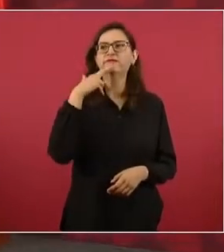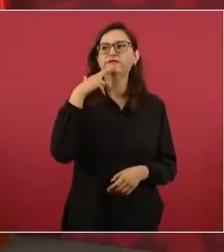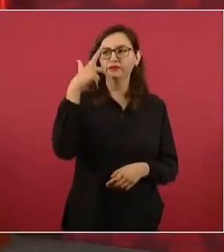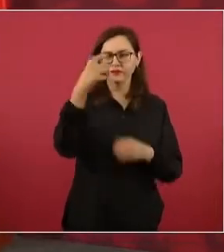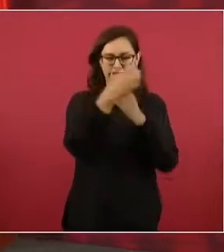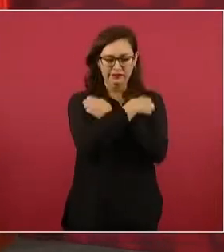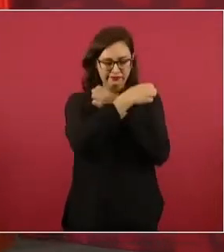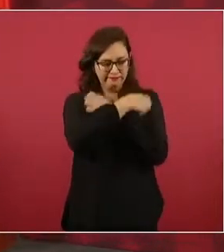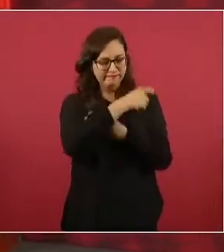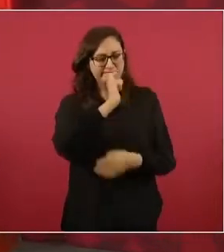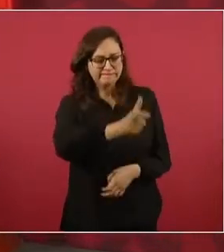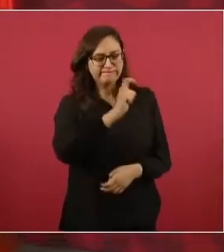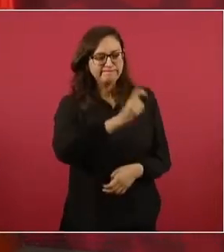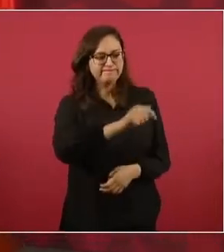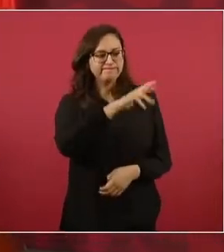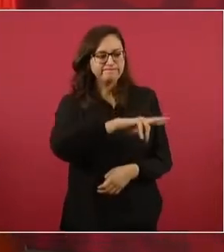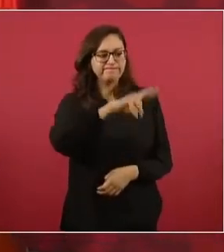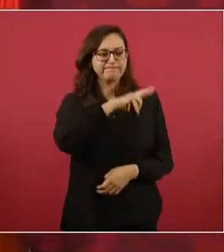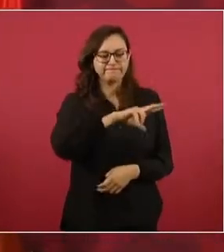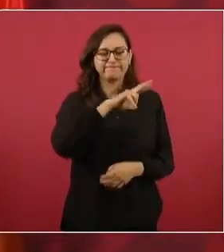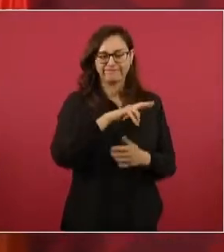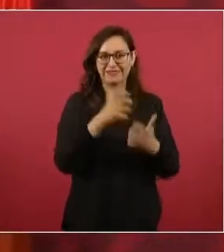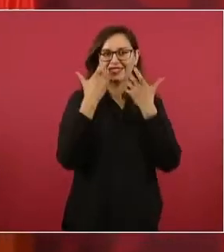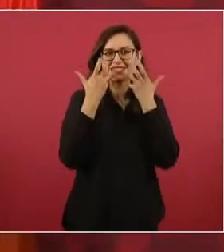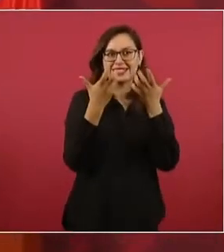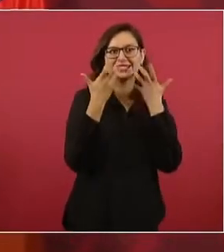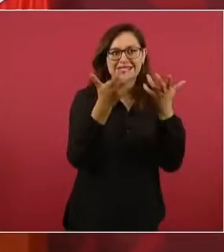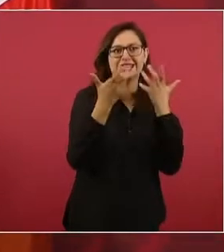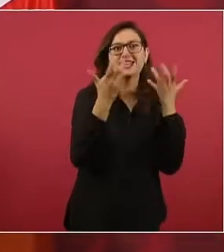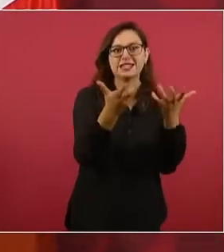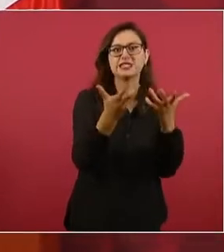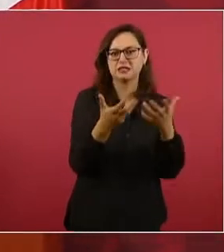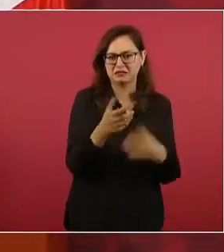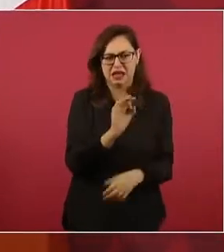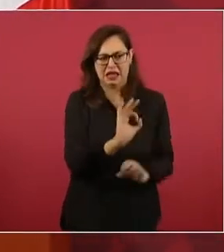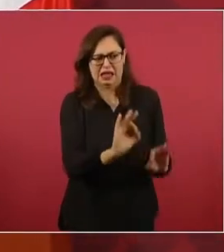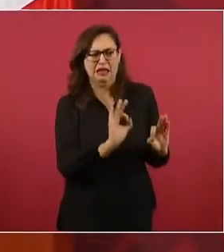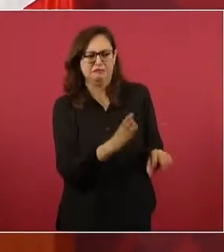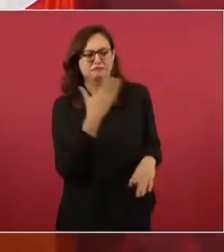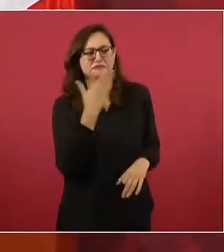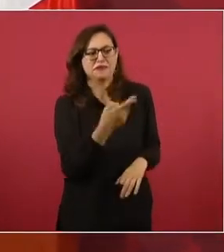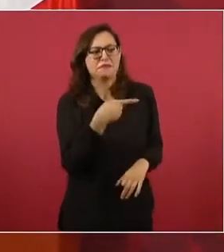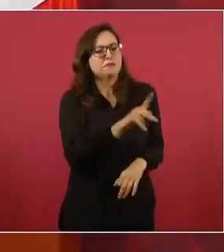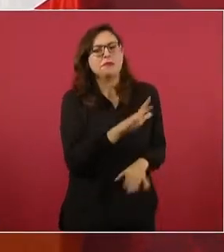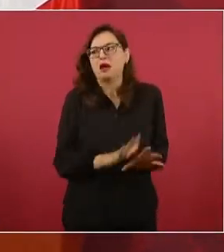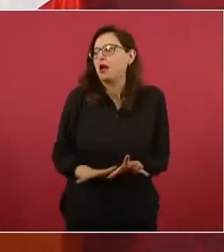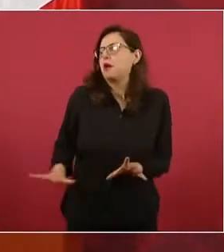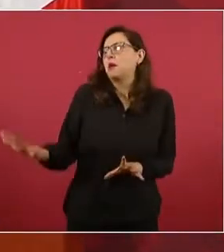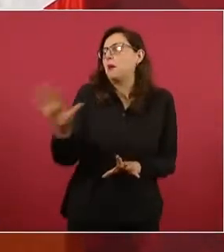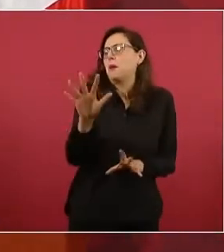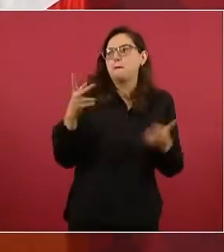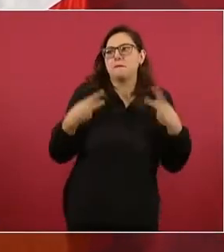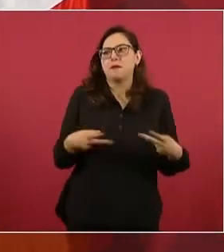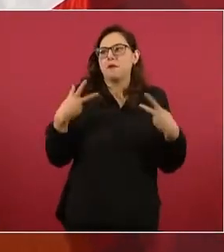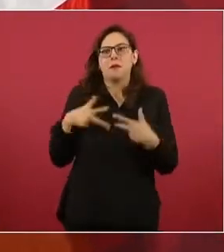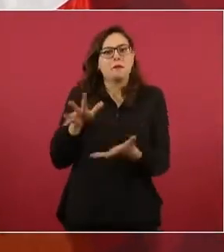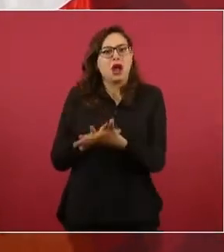neoliberales, porque la mayoría del pueblo de México no tiene ingresos